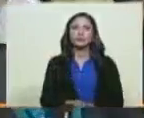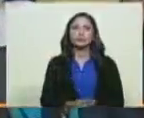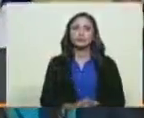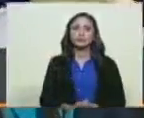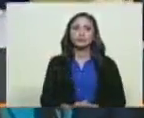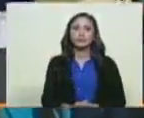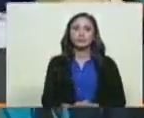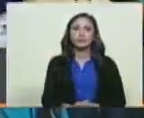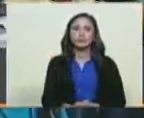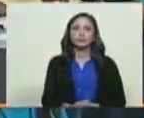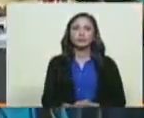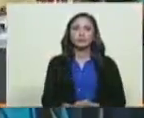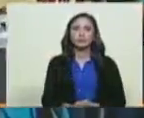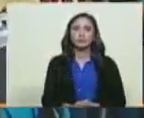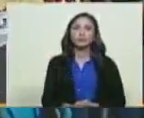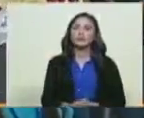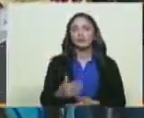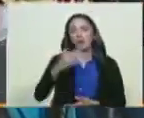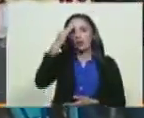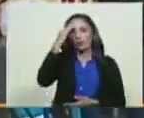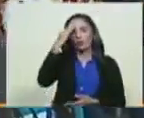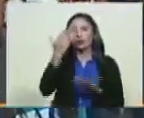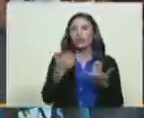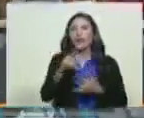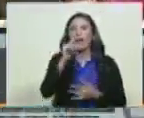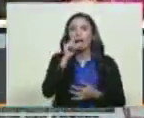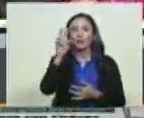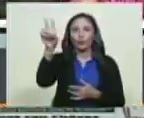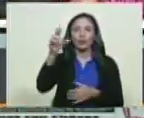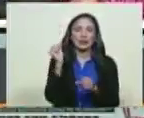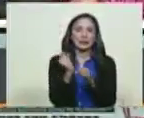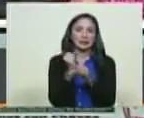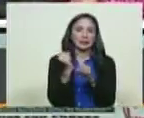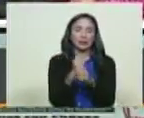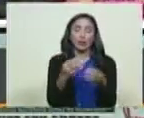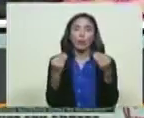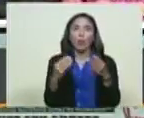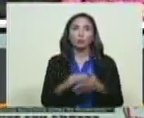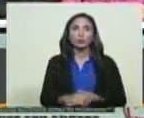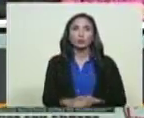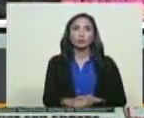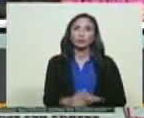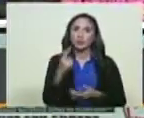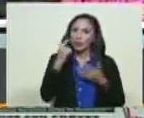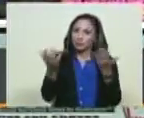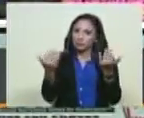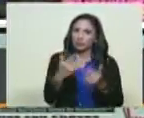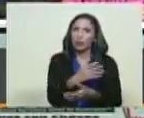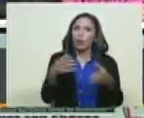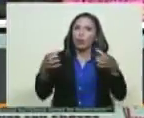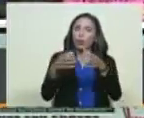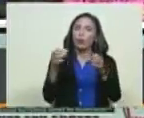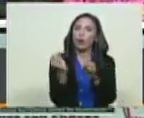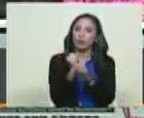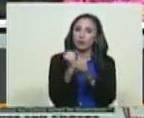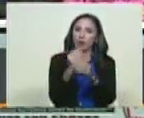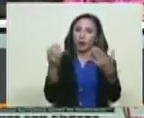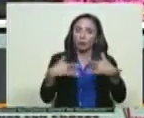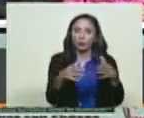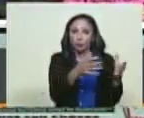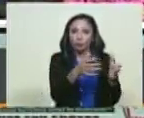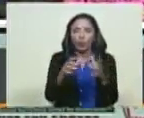aunque yo sé que héctor tiene mucho trabajo héctor arma un equipo de trabajo un equipo